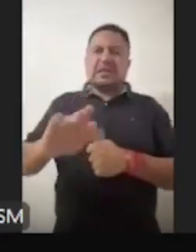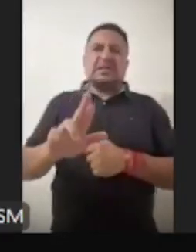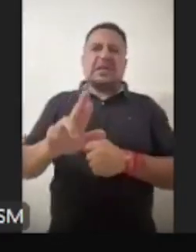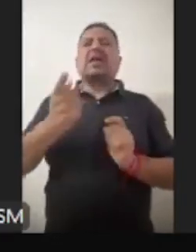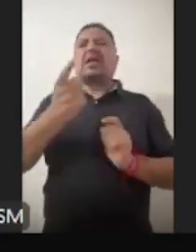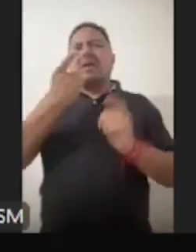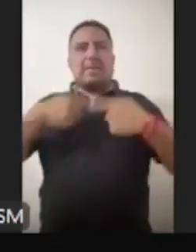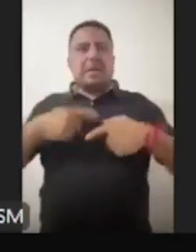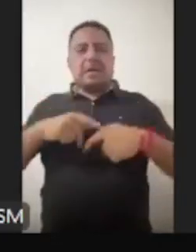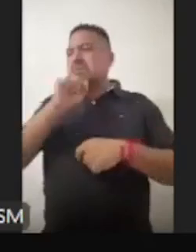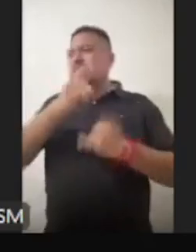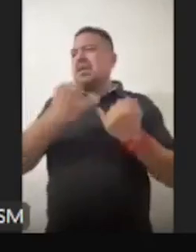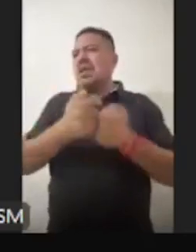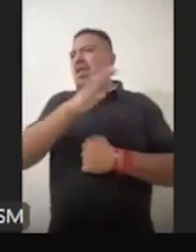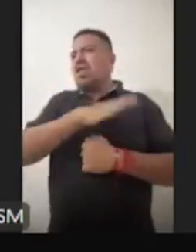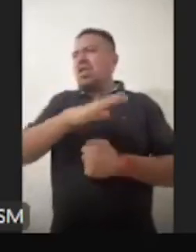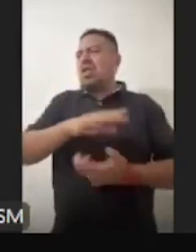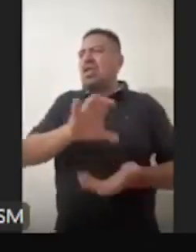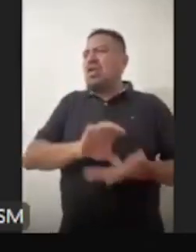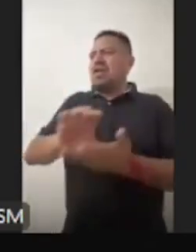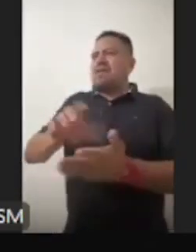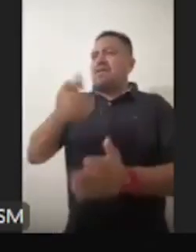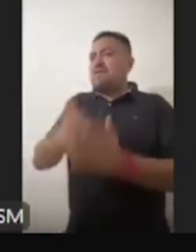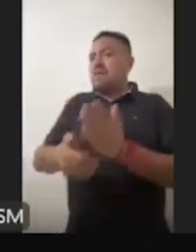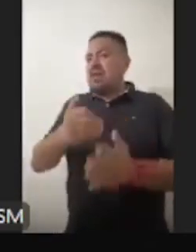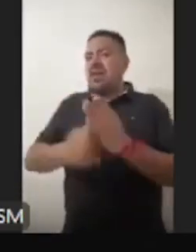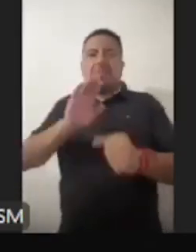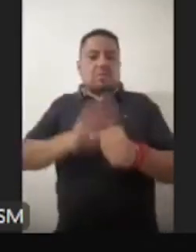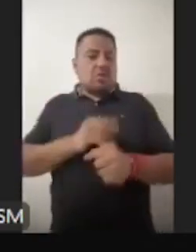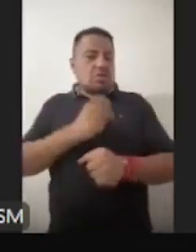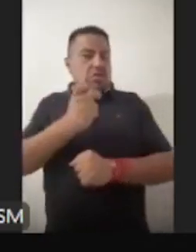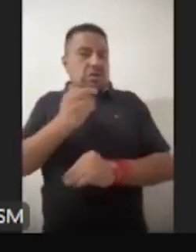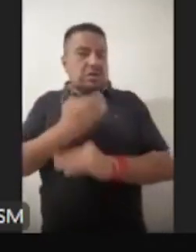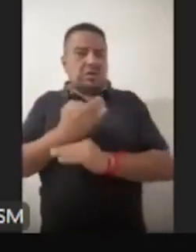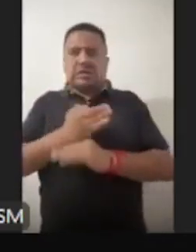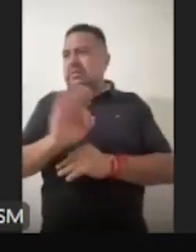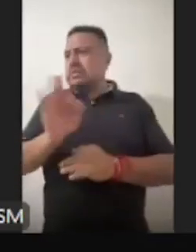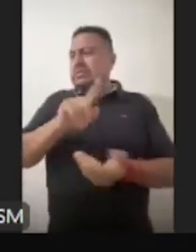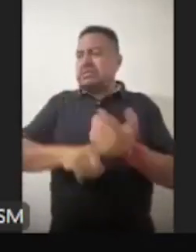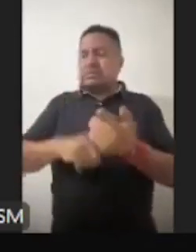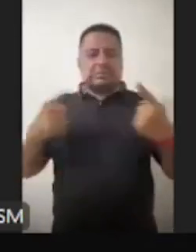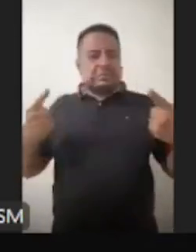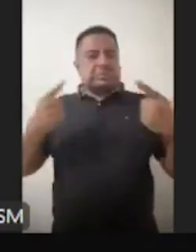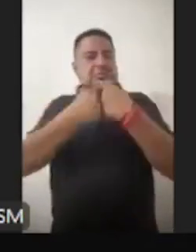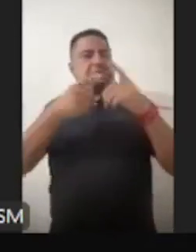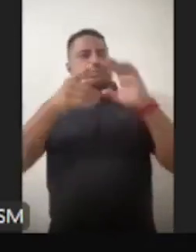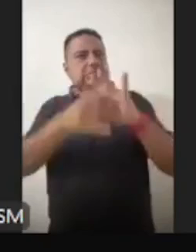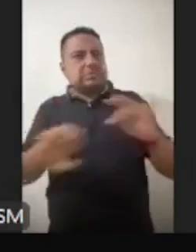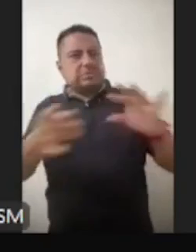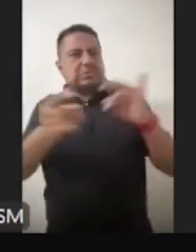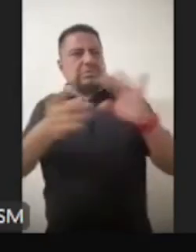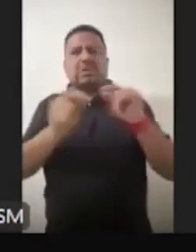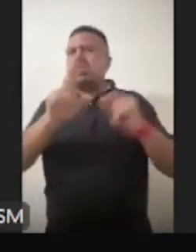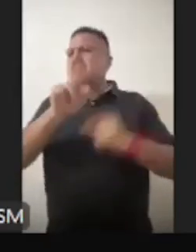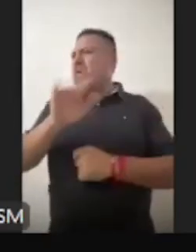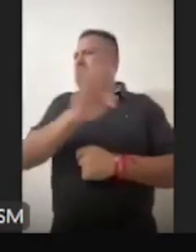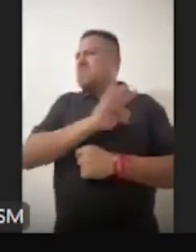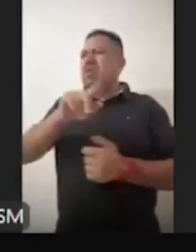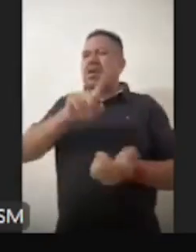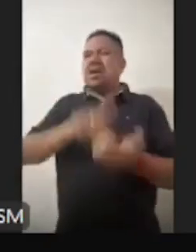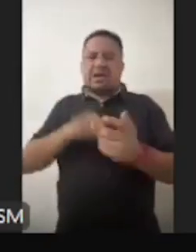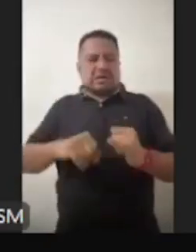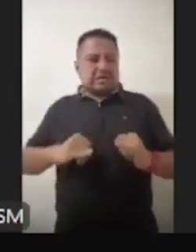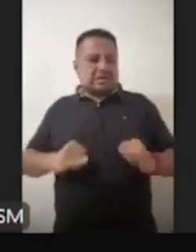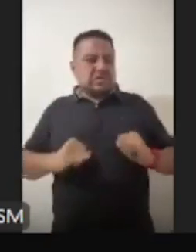persona que omitió la entrega de las prerrogativas. Por consiguiente, ante tal vaguedad y contradicción en la narrativa, no es posible para este órgano